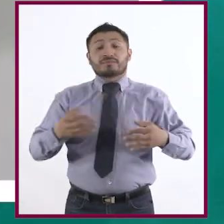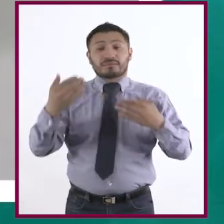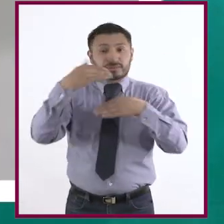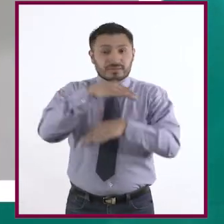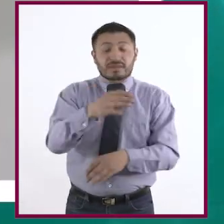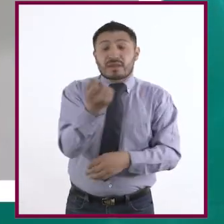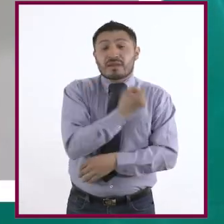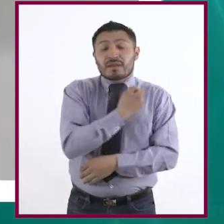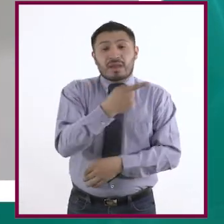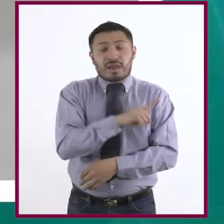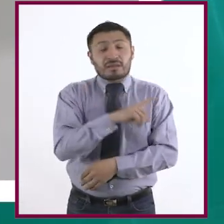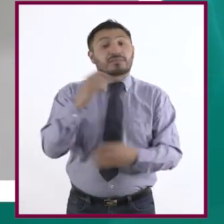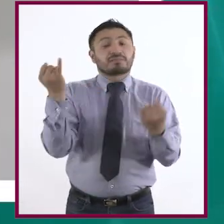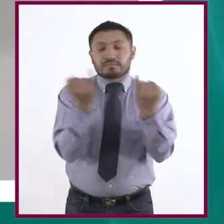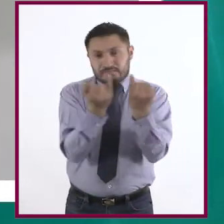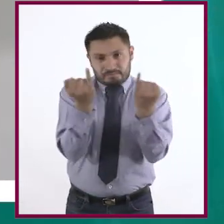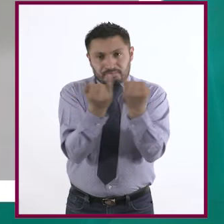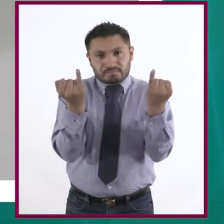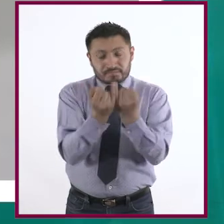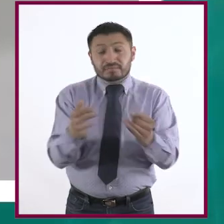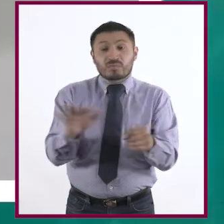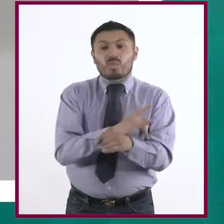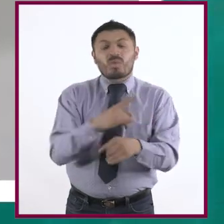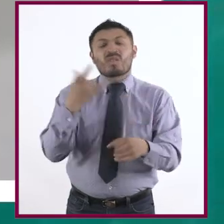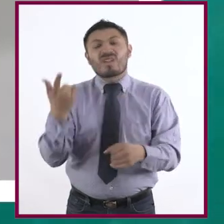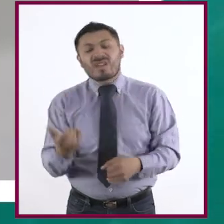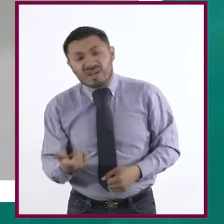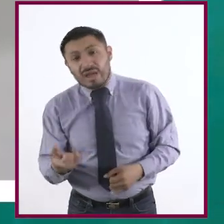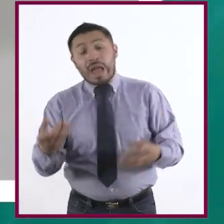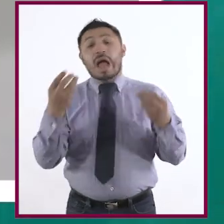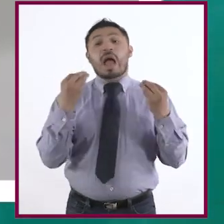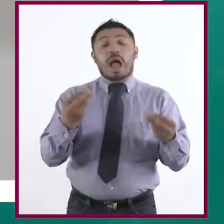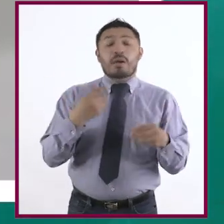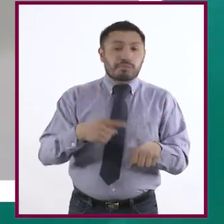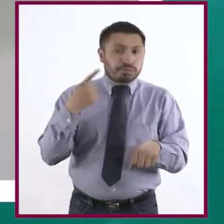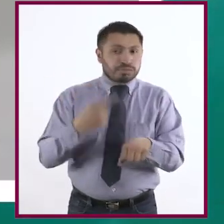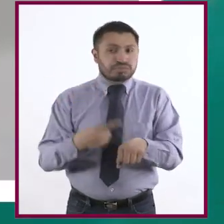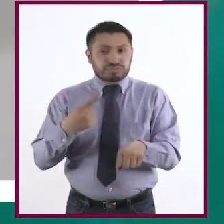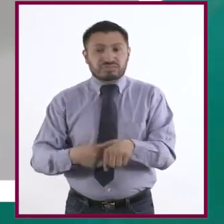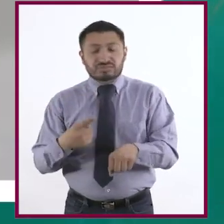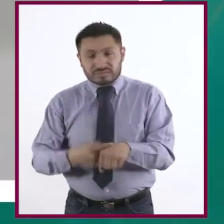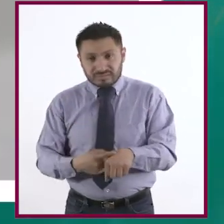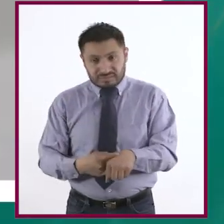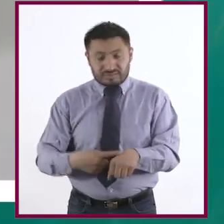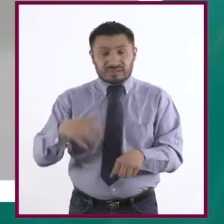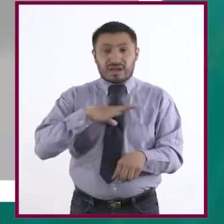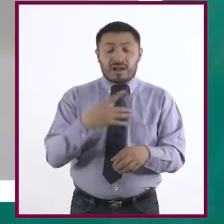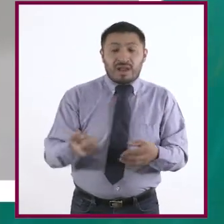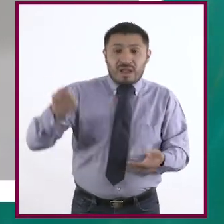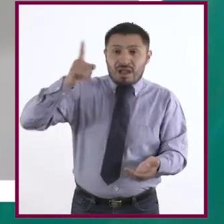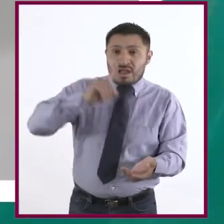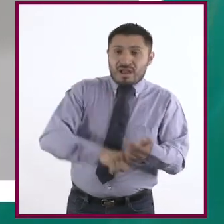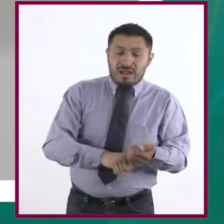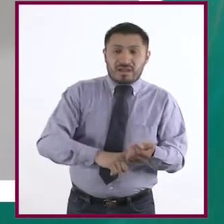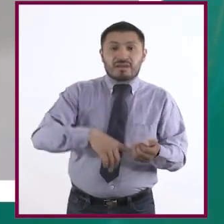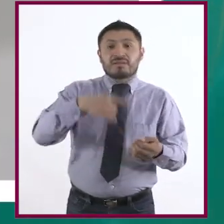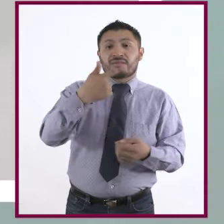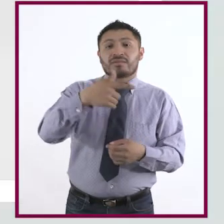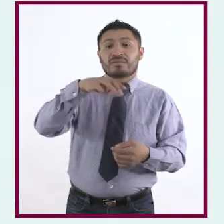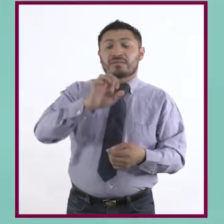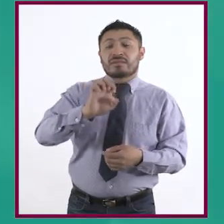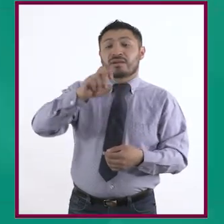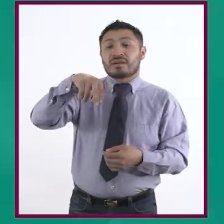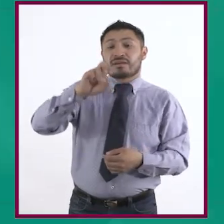cuestiones de salud también, porque hay muchas enfermedades que no solamente están relacionadas con cuestiones